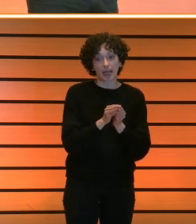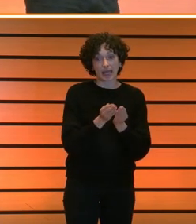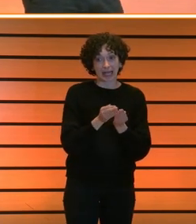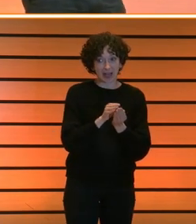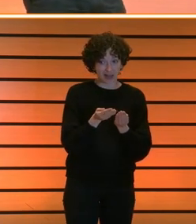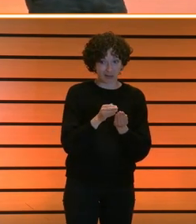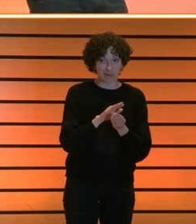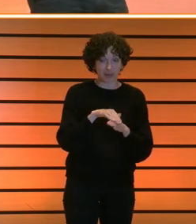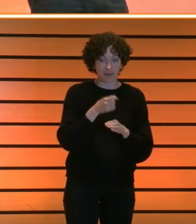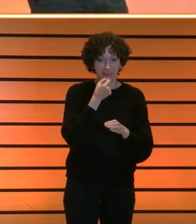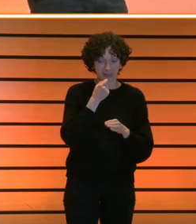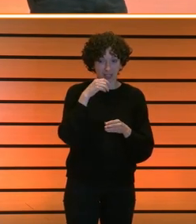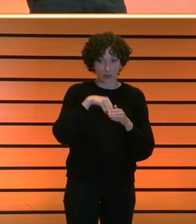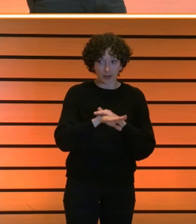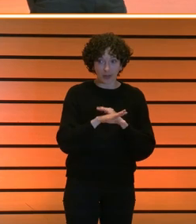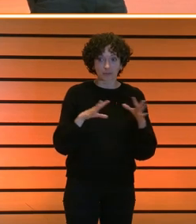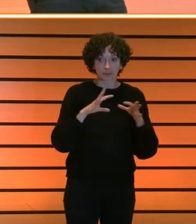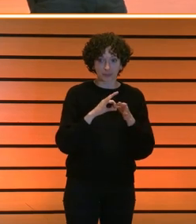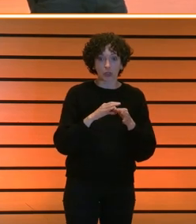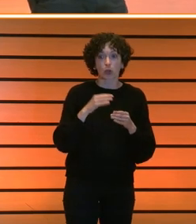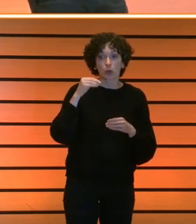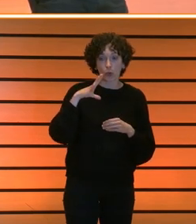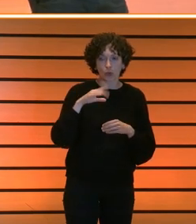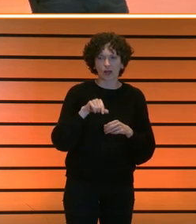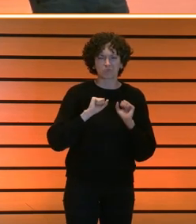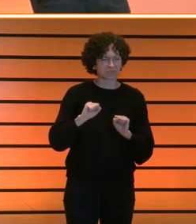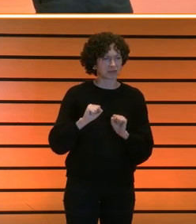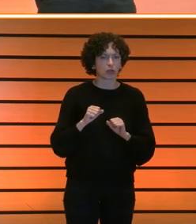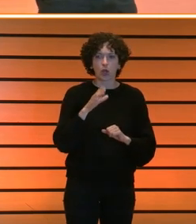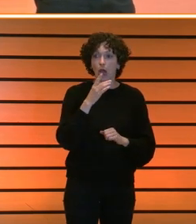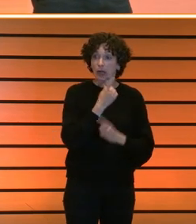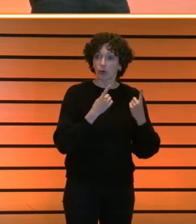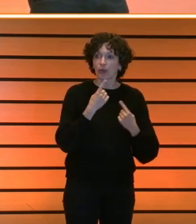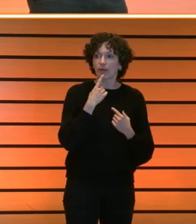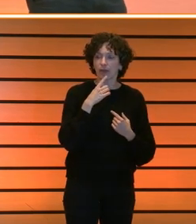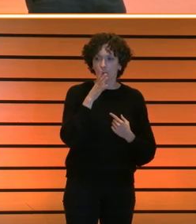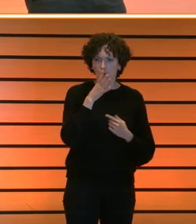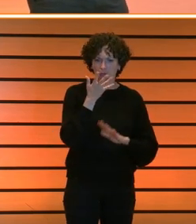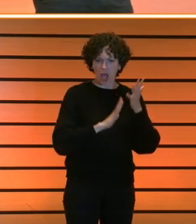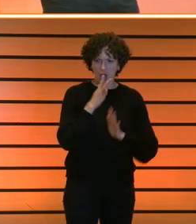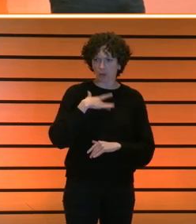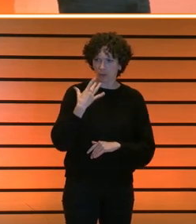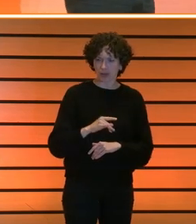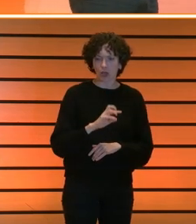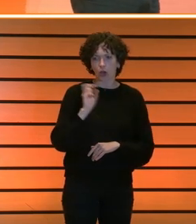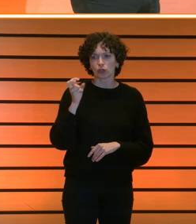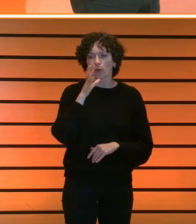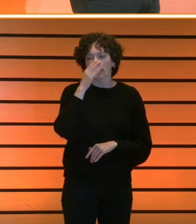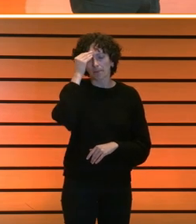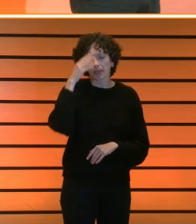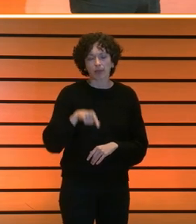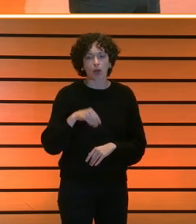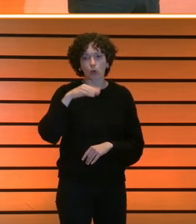un rechazo brutal unos porque piensan que se puede incendiar otros porque piensan que gasta